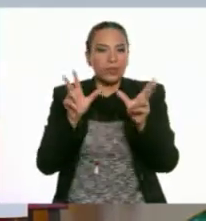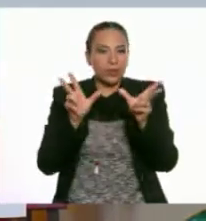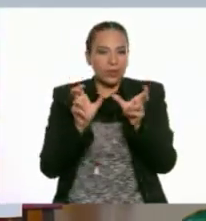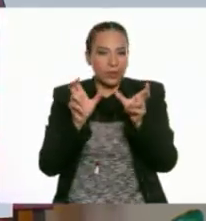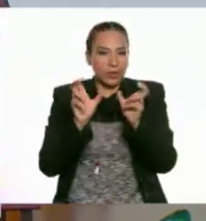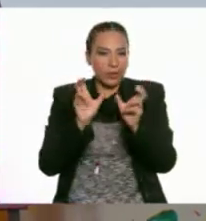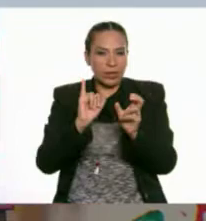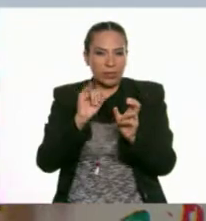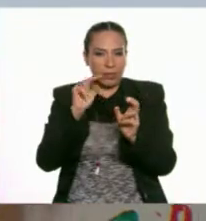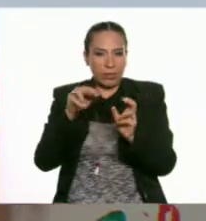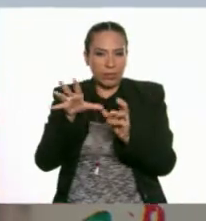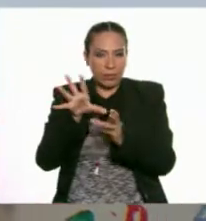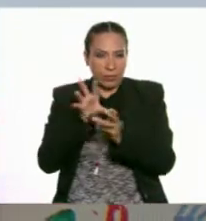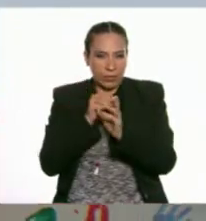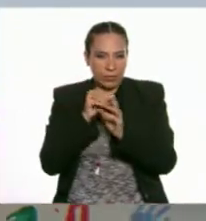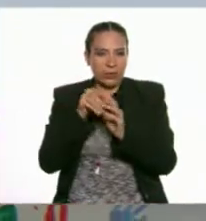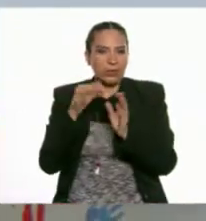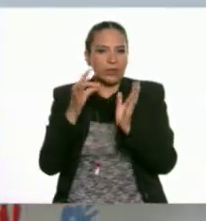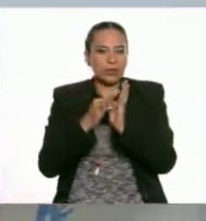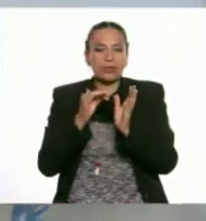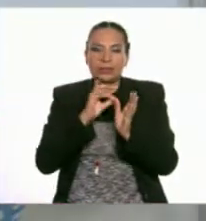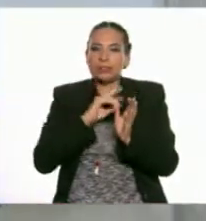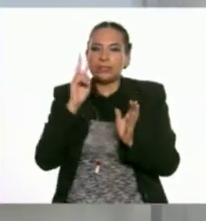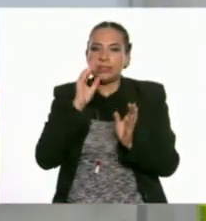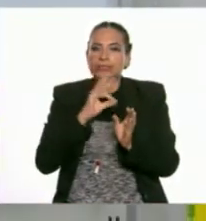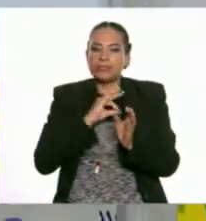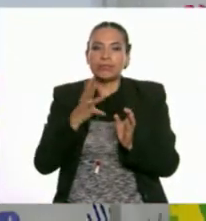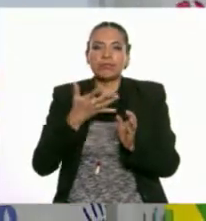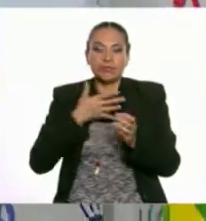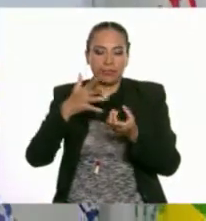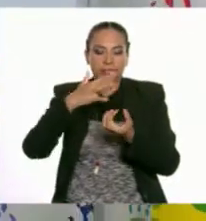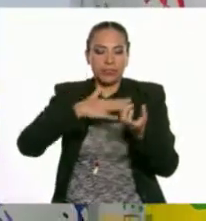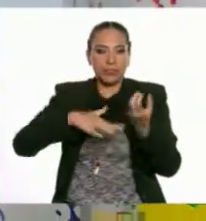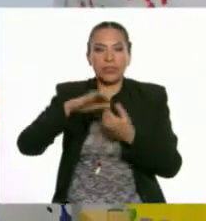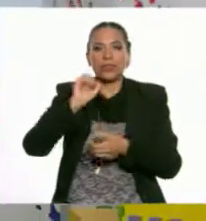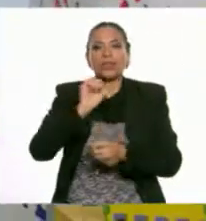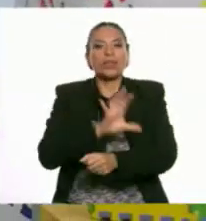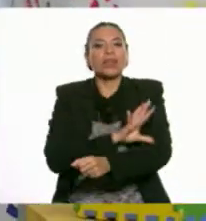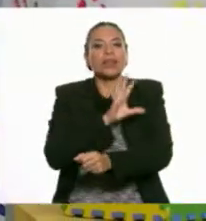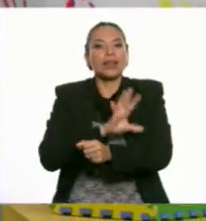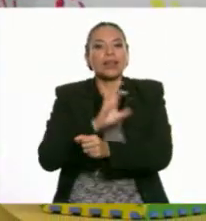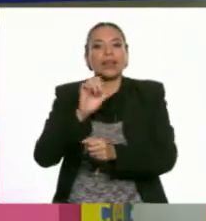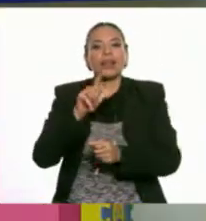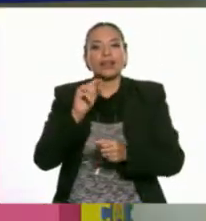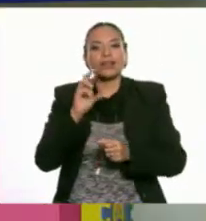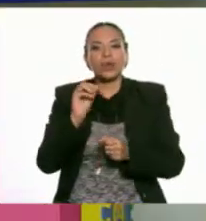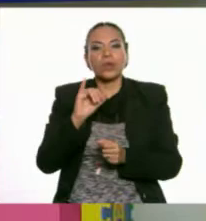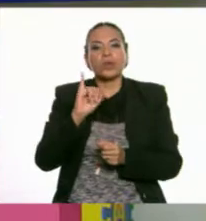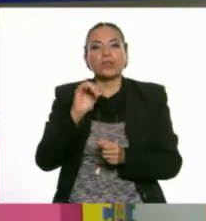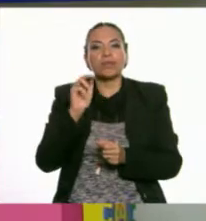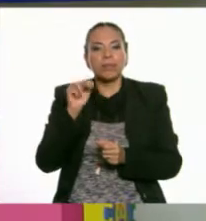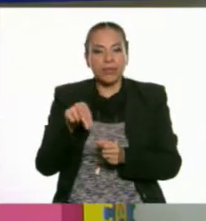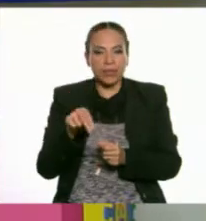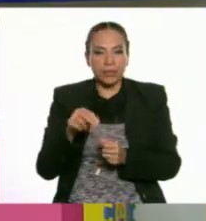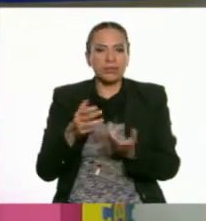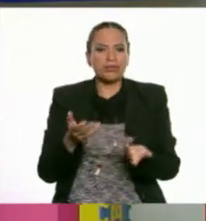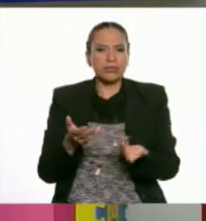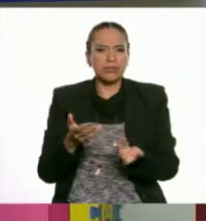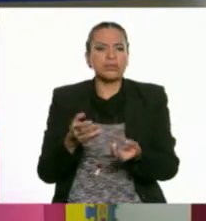sí tienen mucho que ver. Estamos generando un electroimán. Pero, ¿y